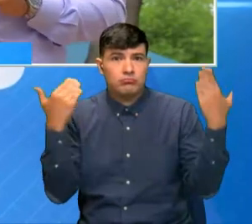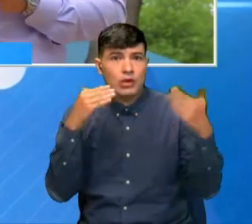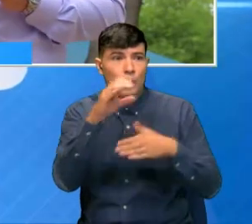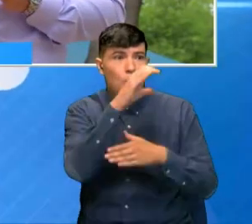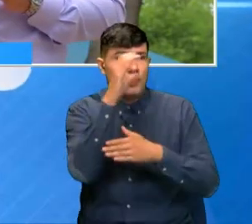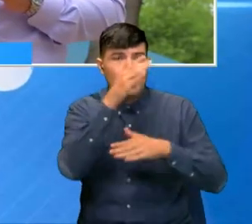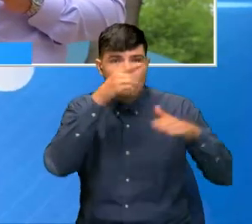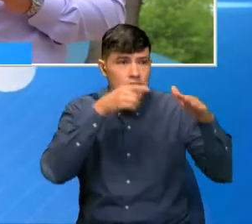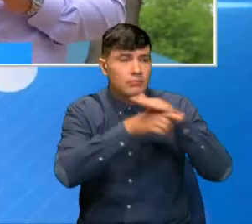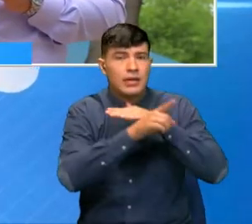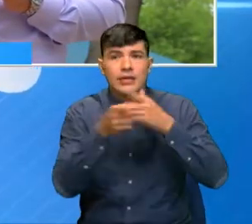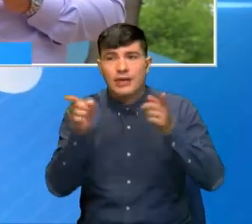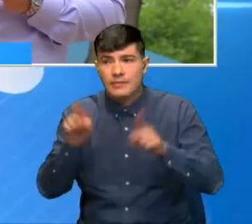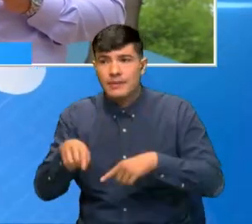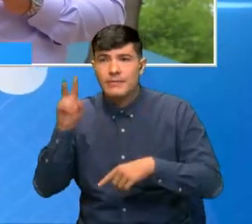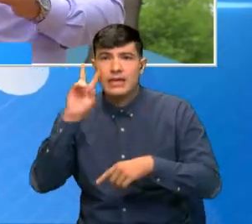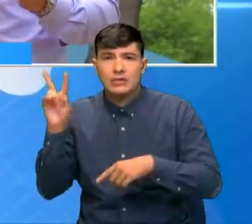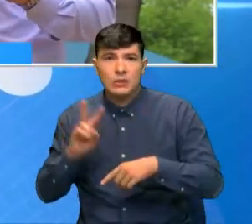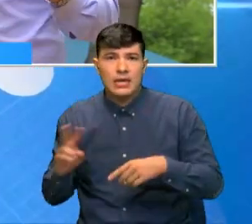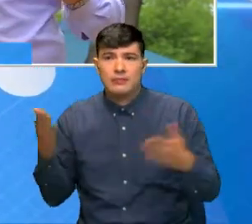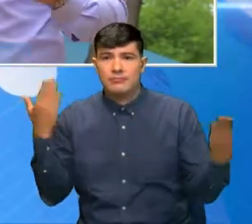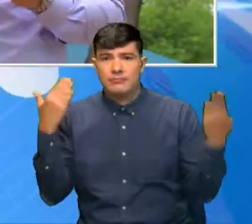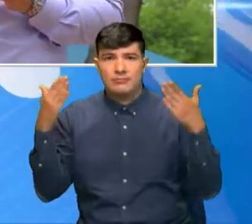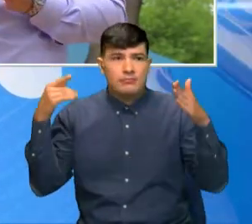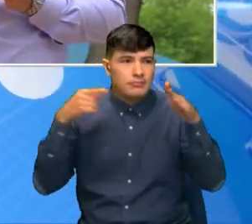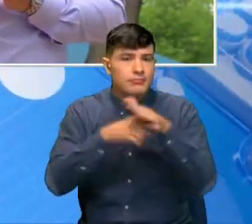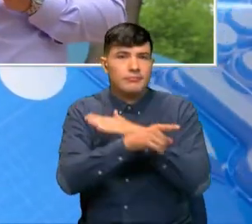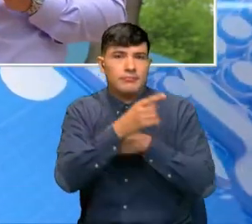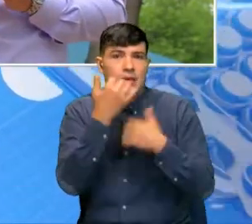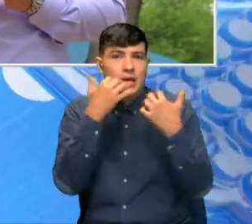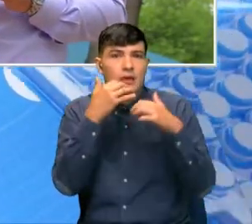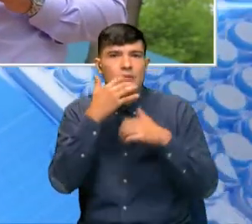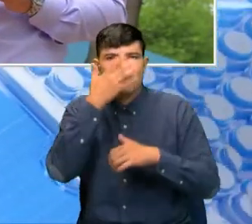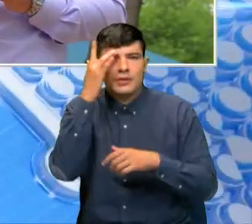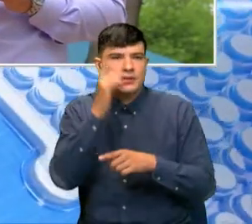y del lado venezolano compañeros me despidos de computadores continúen con más información el estudio muy buenas tardes